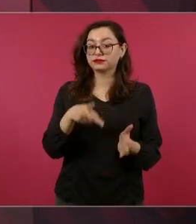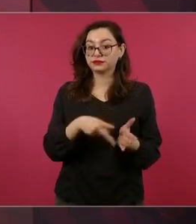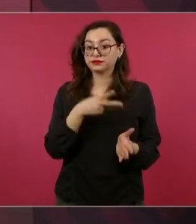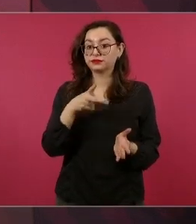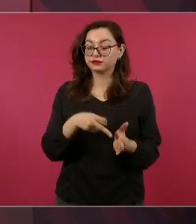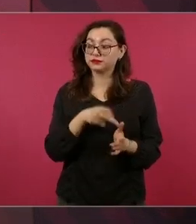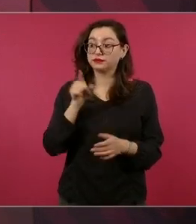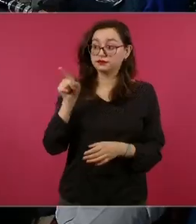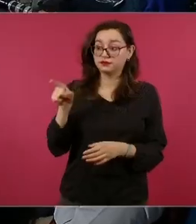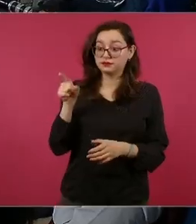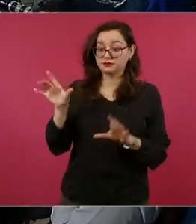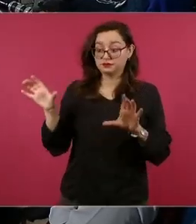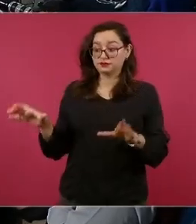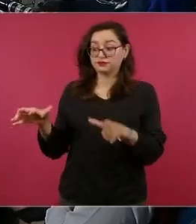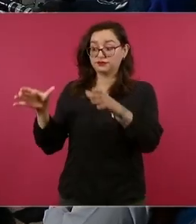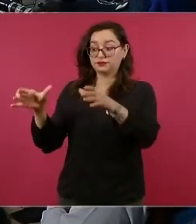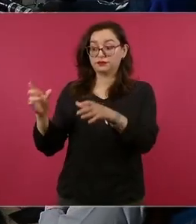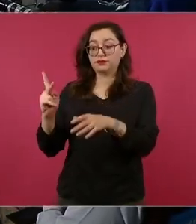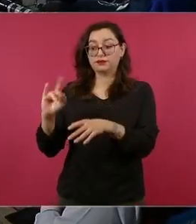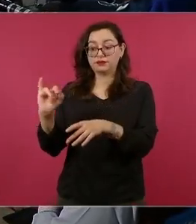en el Poder Judicial,